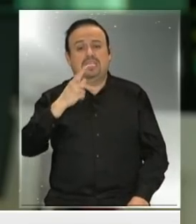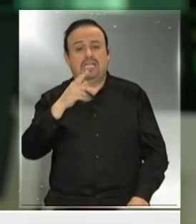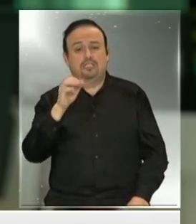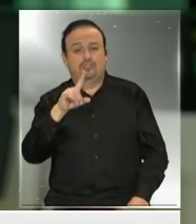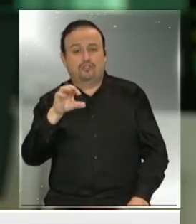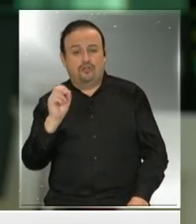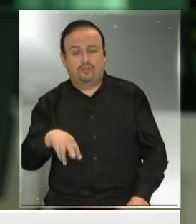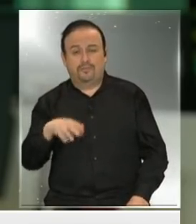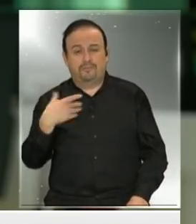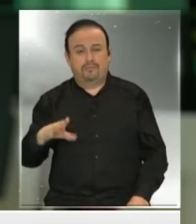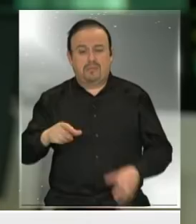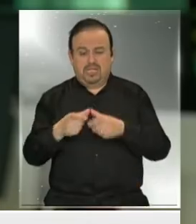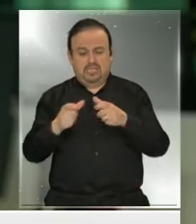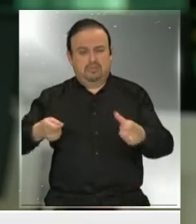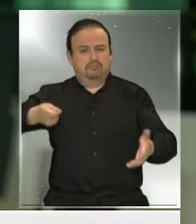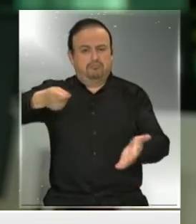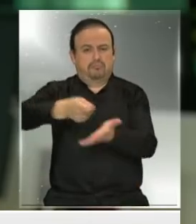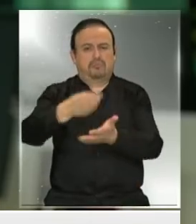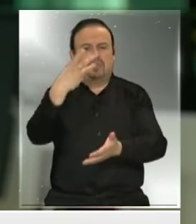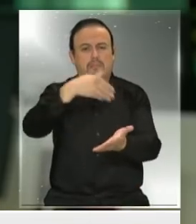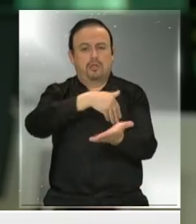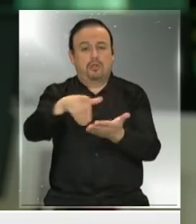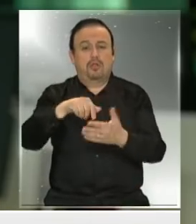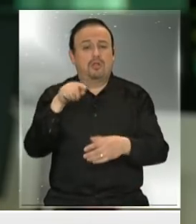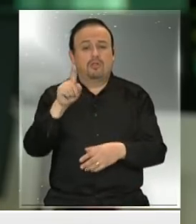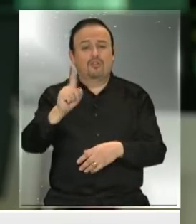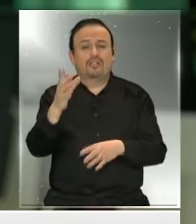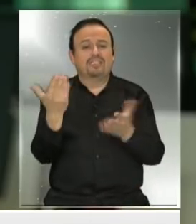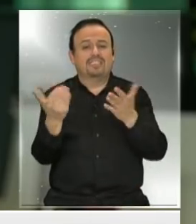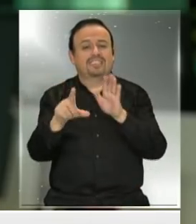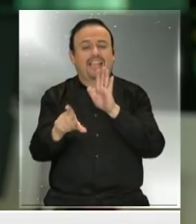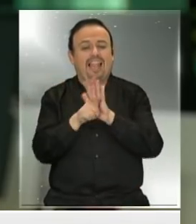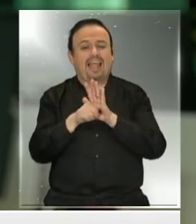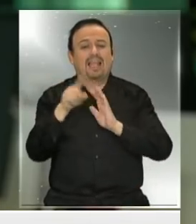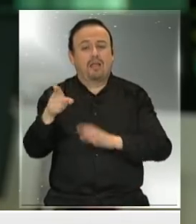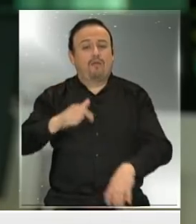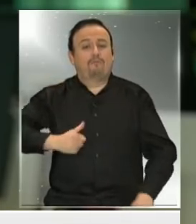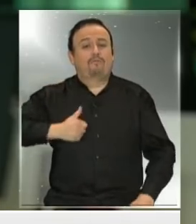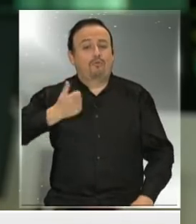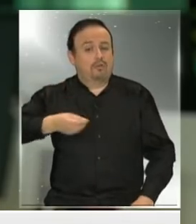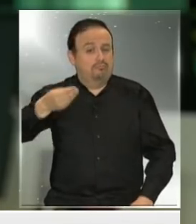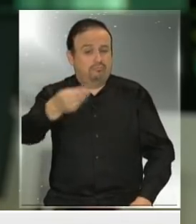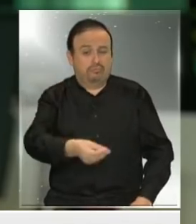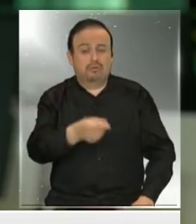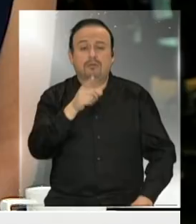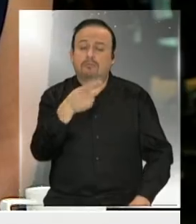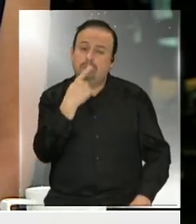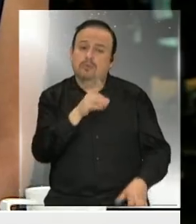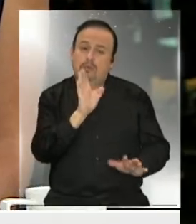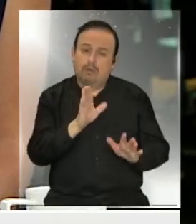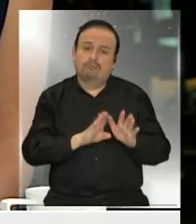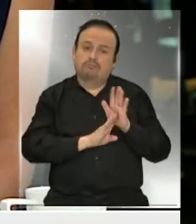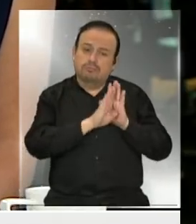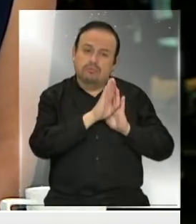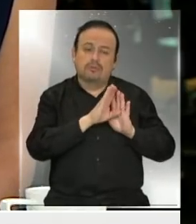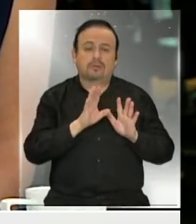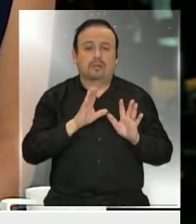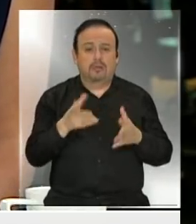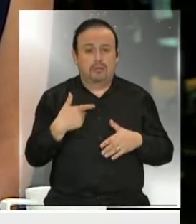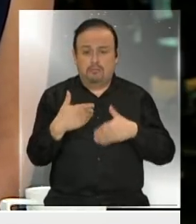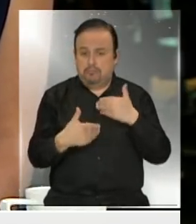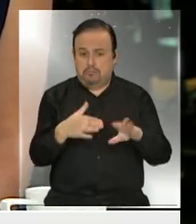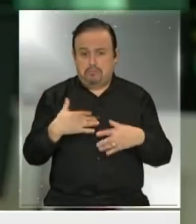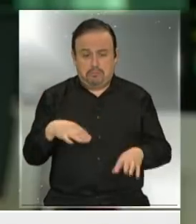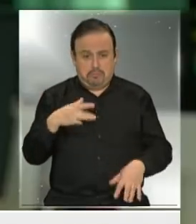hubiese entregado el primer cheque por tres millones si él no necesitó una ley para eso necesita voluntad para avanzar volviendo al